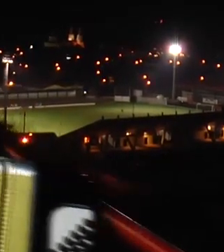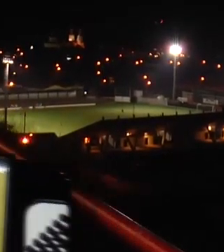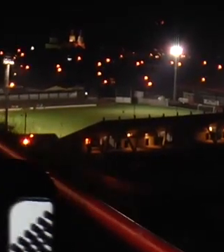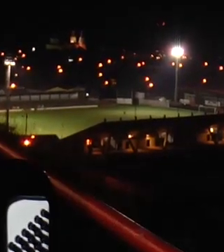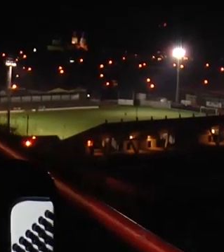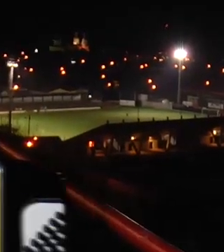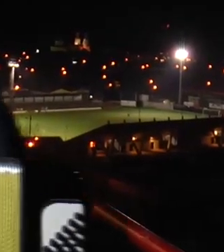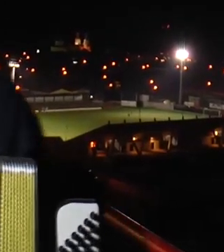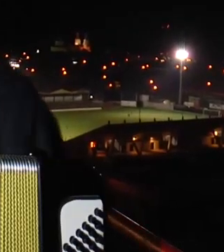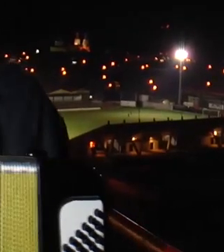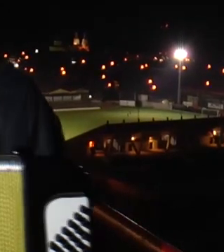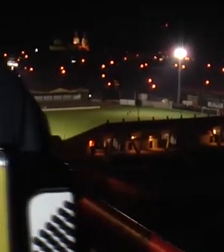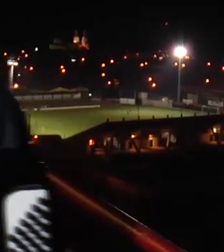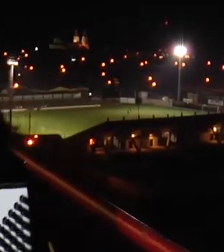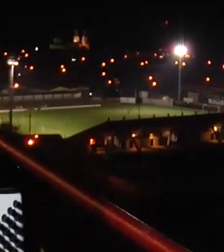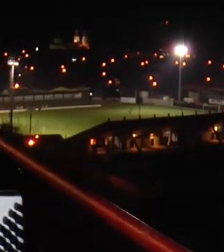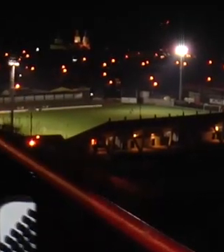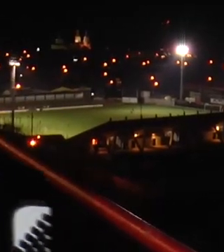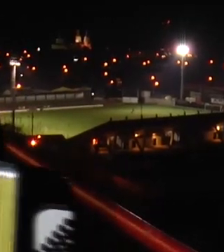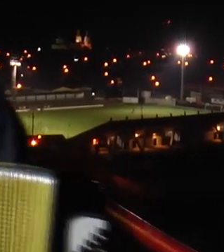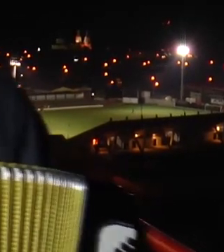día than